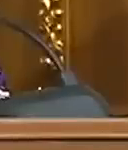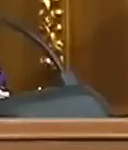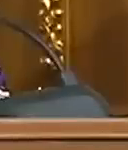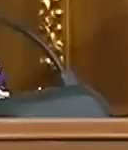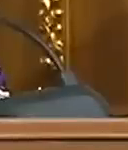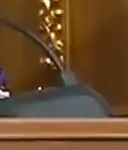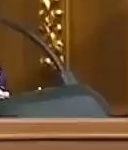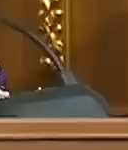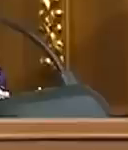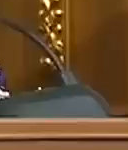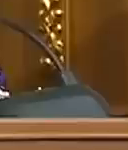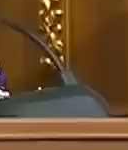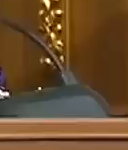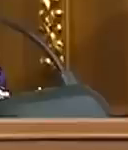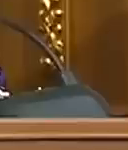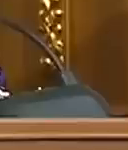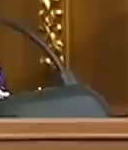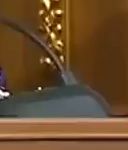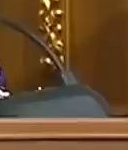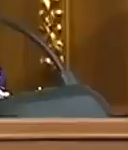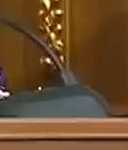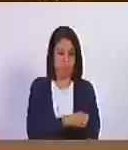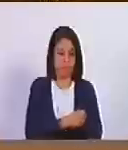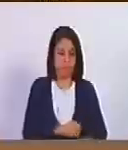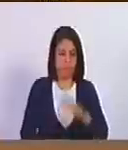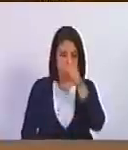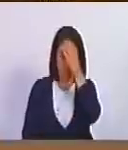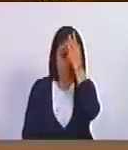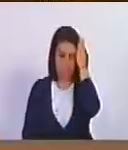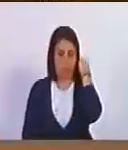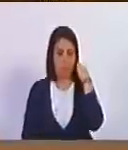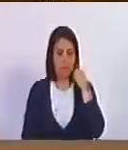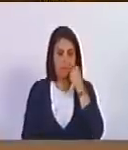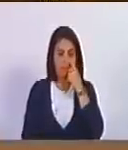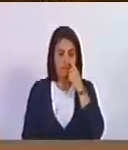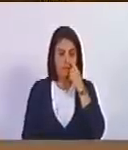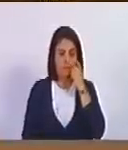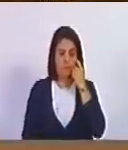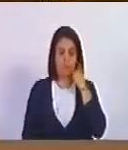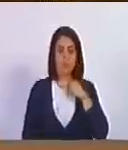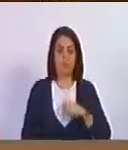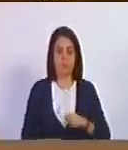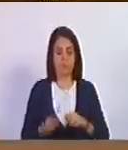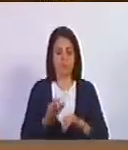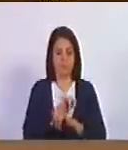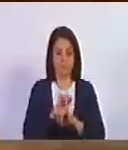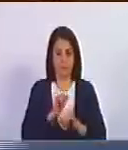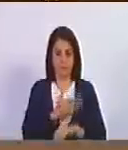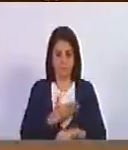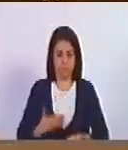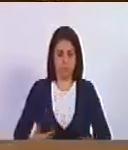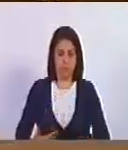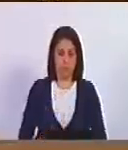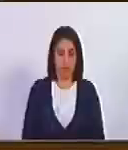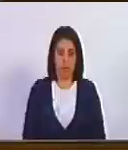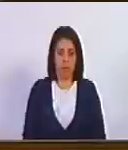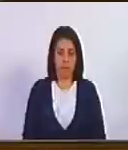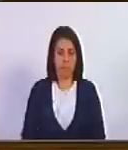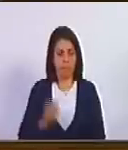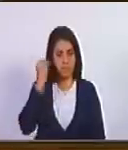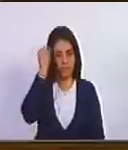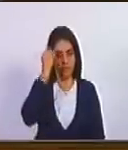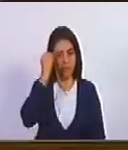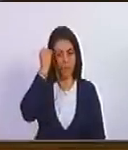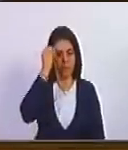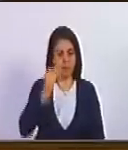términos. Segunda, quedan derogadas todas las disposiciones contrarias a esta ley. Es todo, señor presidente. En